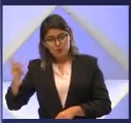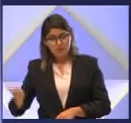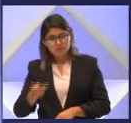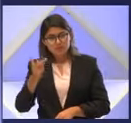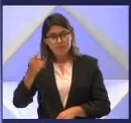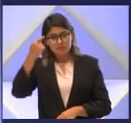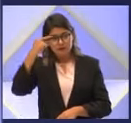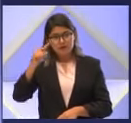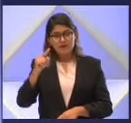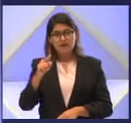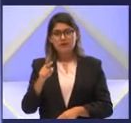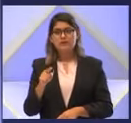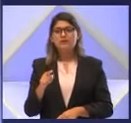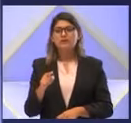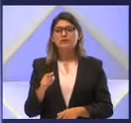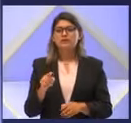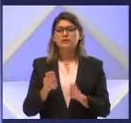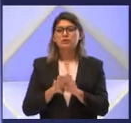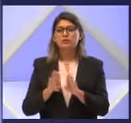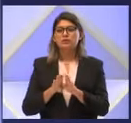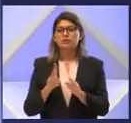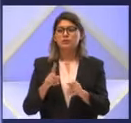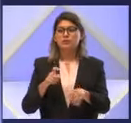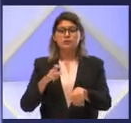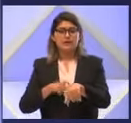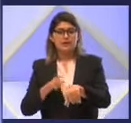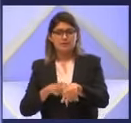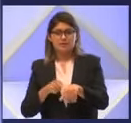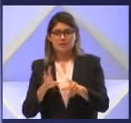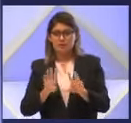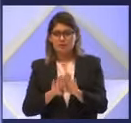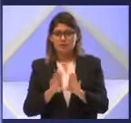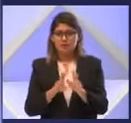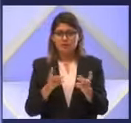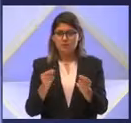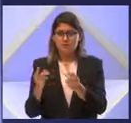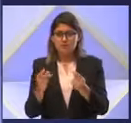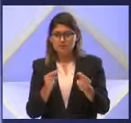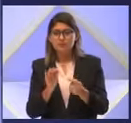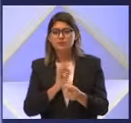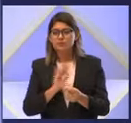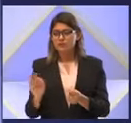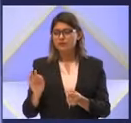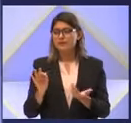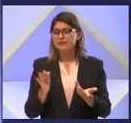desde las de las universidades pues hagamos nuestra nuestra pequeña contribución